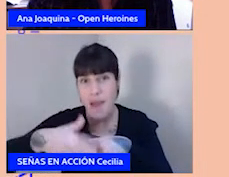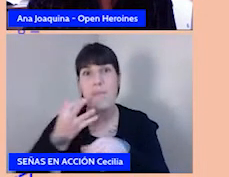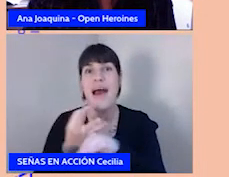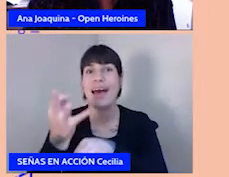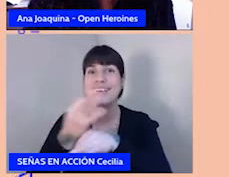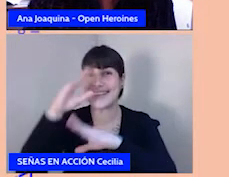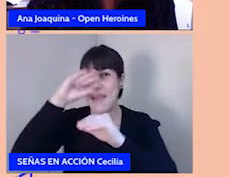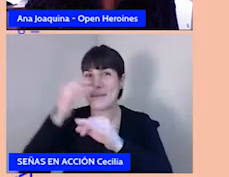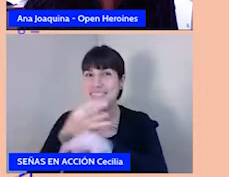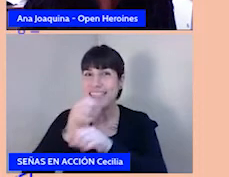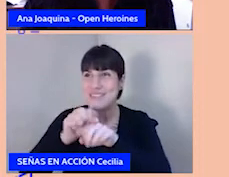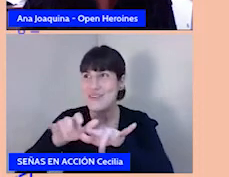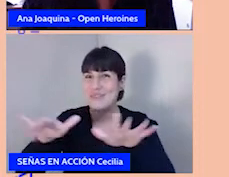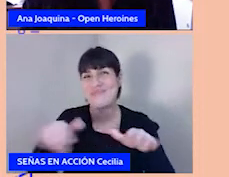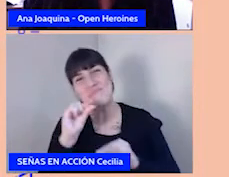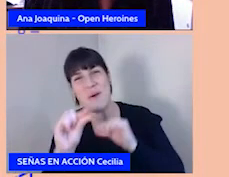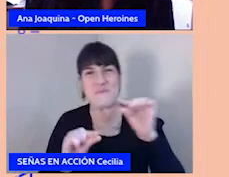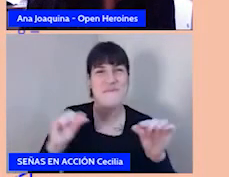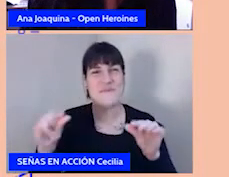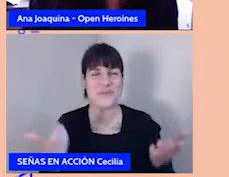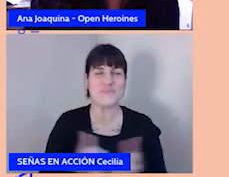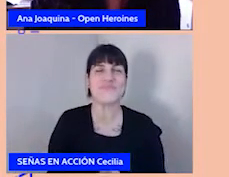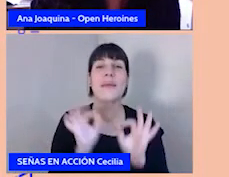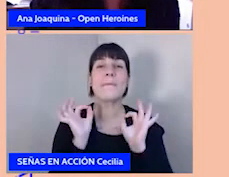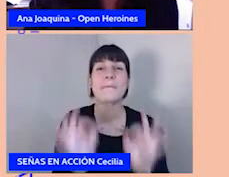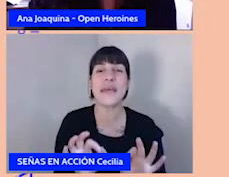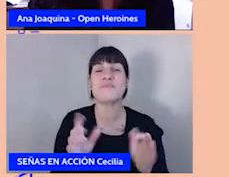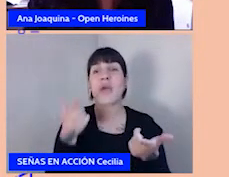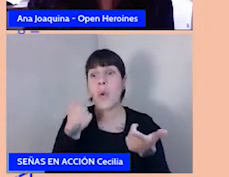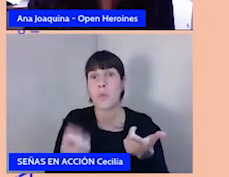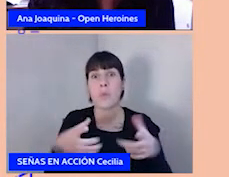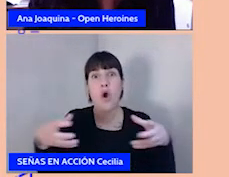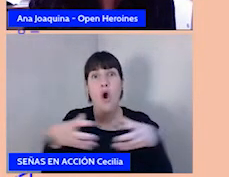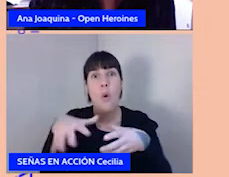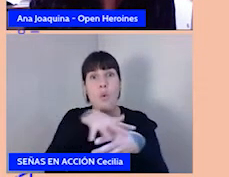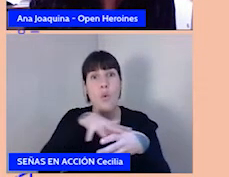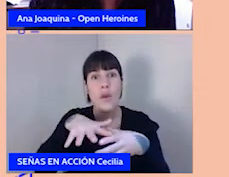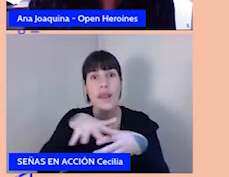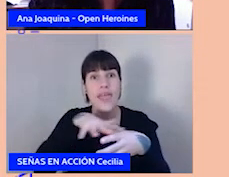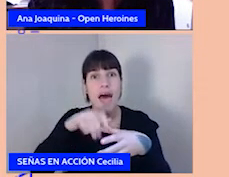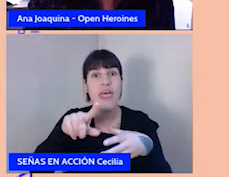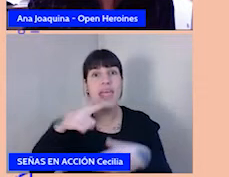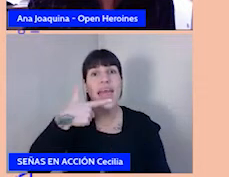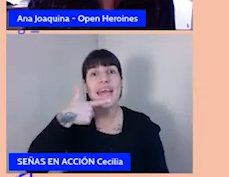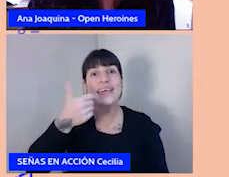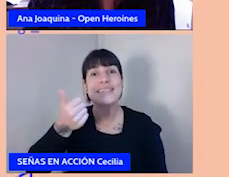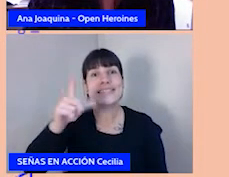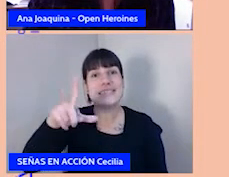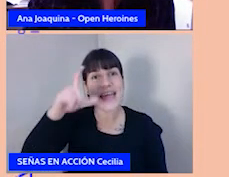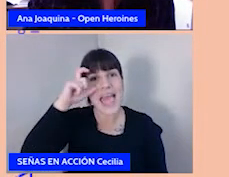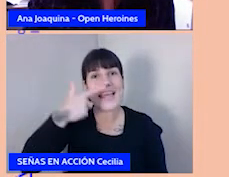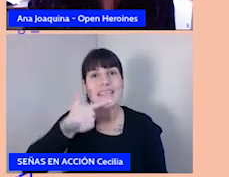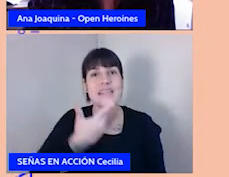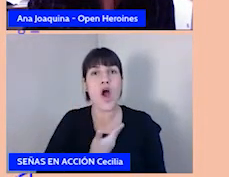todo. Y viendo la comunidad que genera Salesforce, porque Salesforce es una plataforma que, si muchos